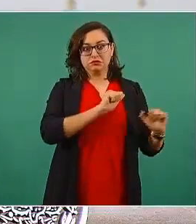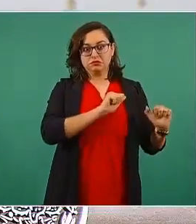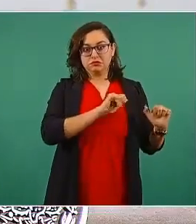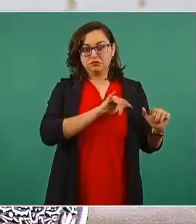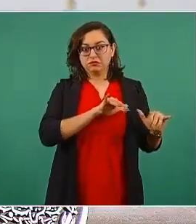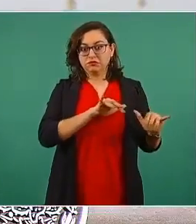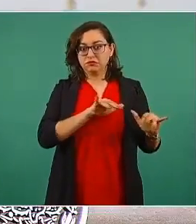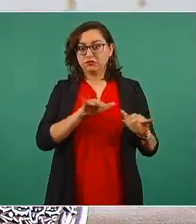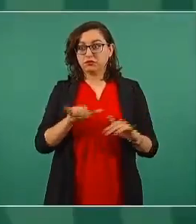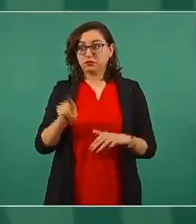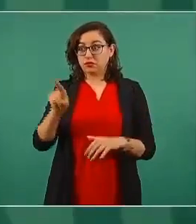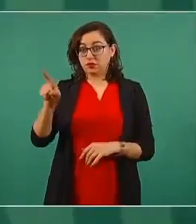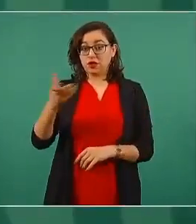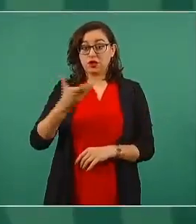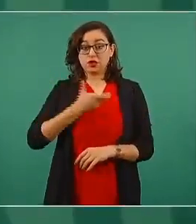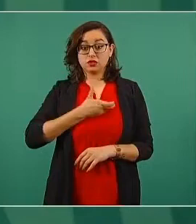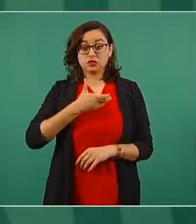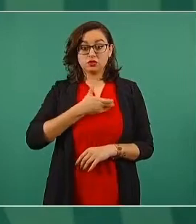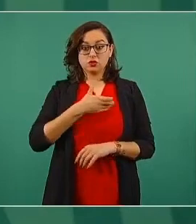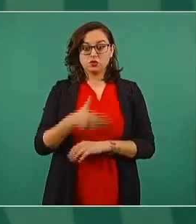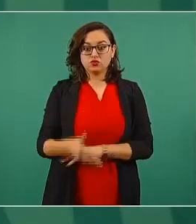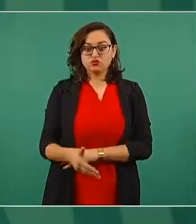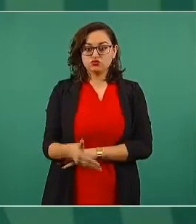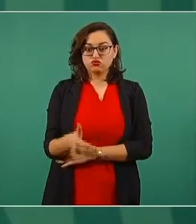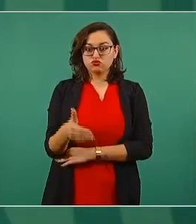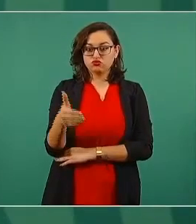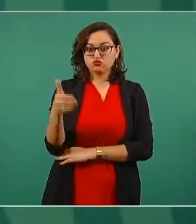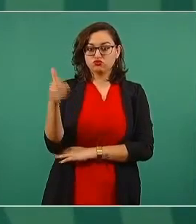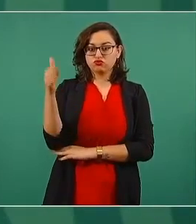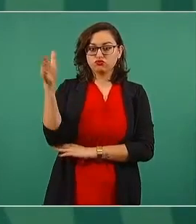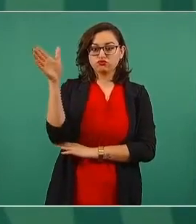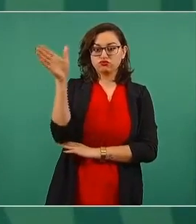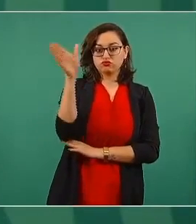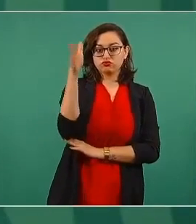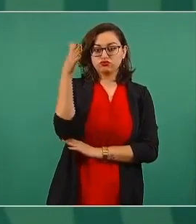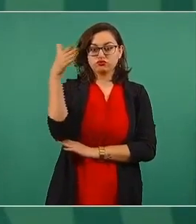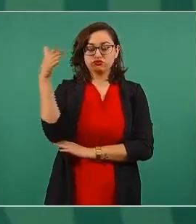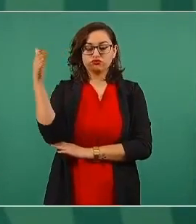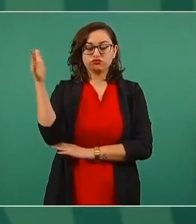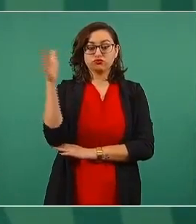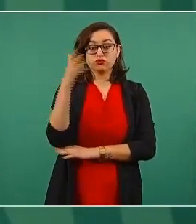izaron la bandera de Estados Unidos, aquí en Palacio.